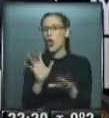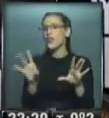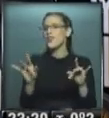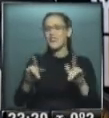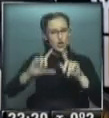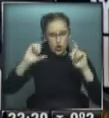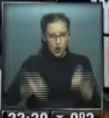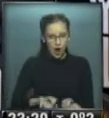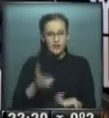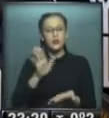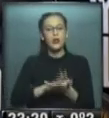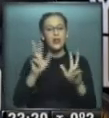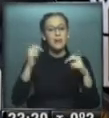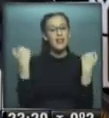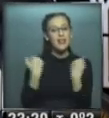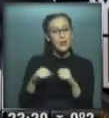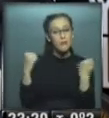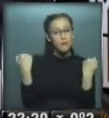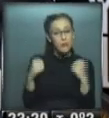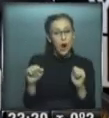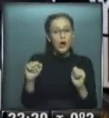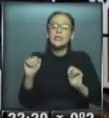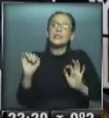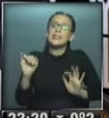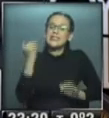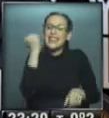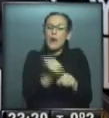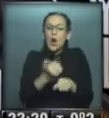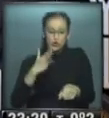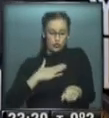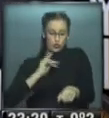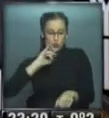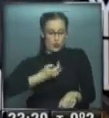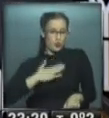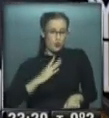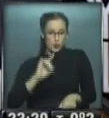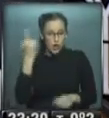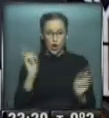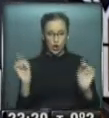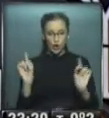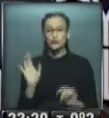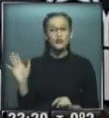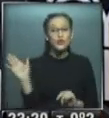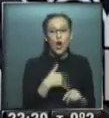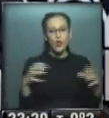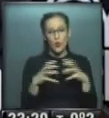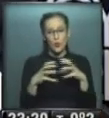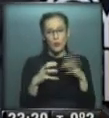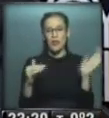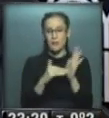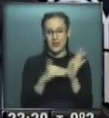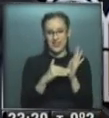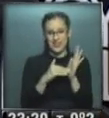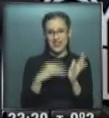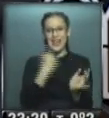parte deportiva, bueno, es un trabajo que no depende solamente de nosotros, sino que también tenemos que verlo con